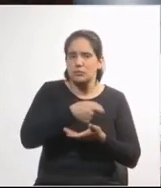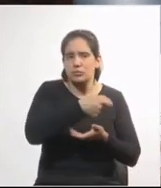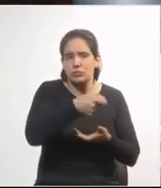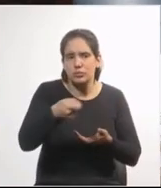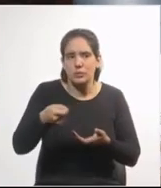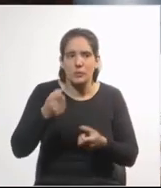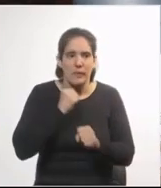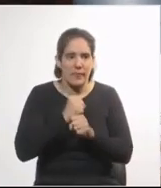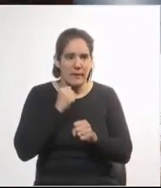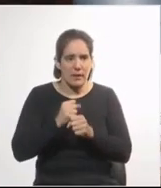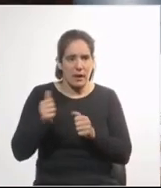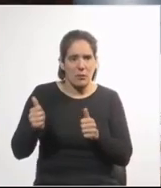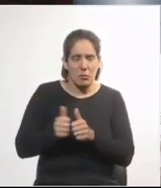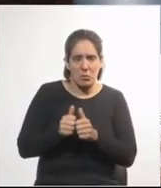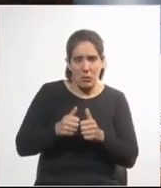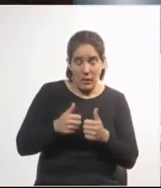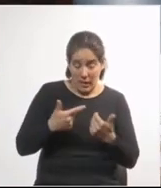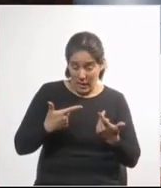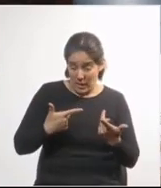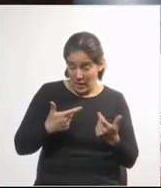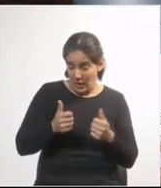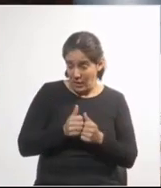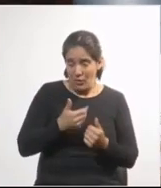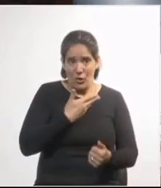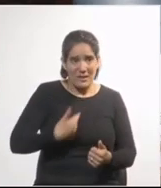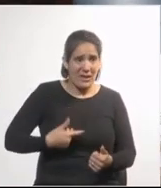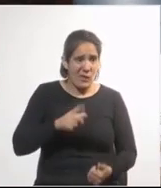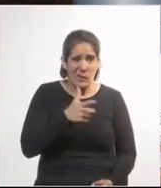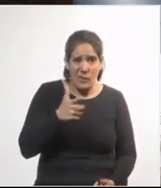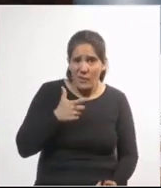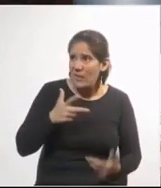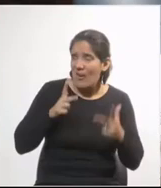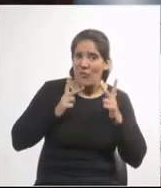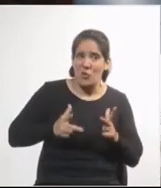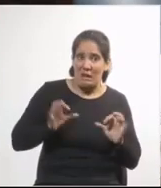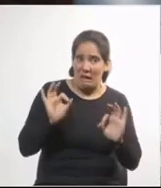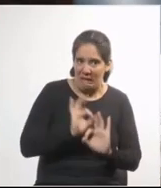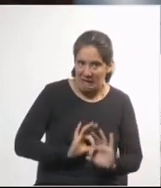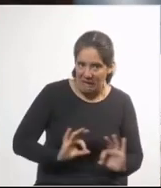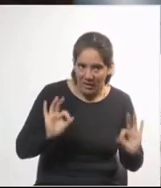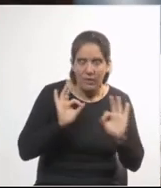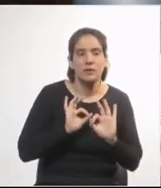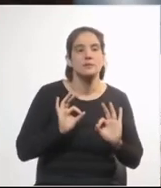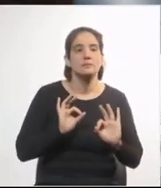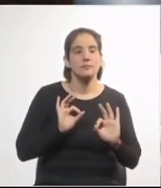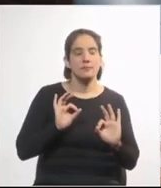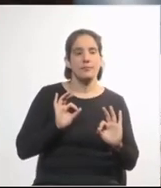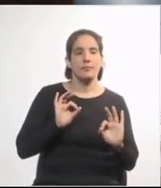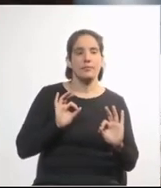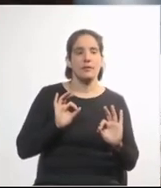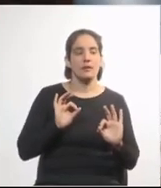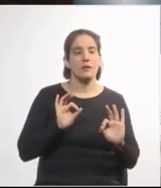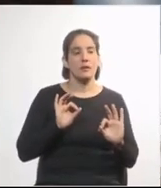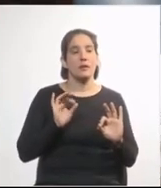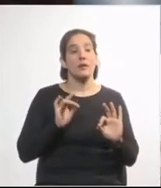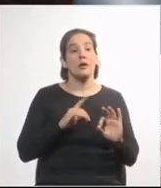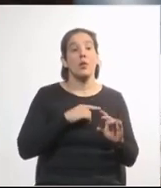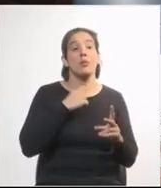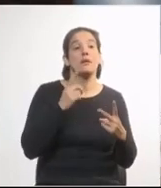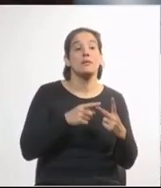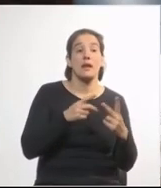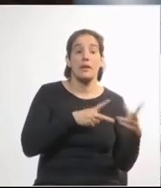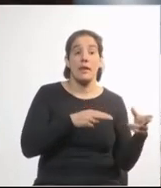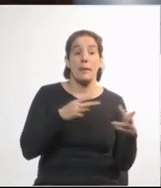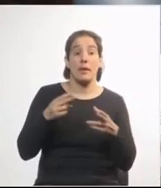a trabajar con el Estado sin tener personería jurídica, entre otras irregularidades. Y como tercera